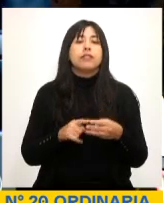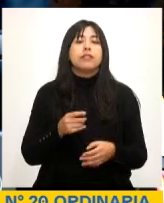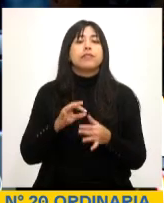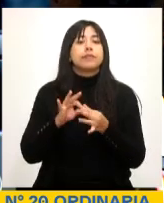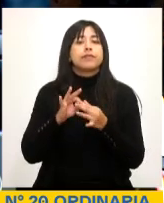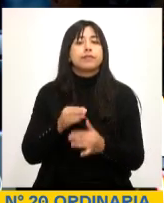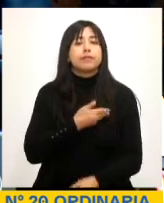yo voy a